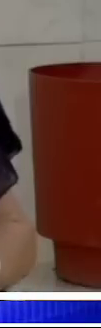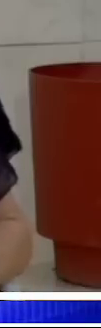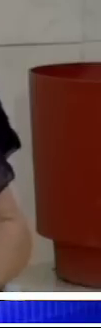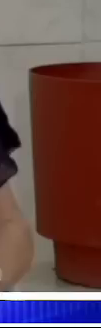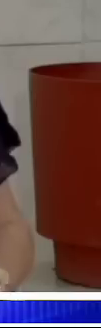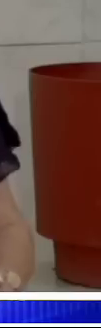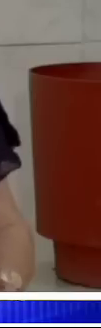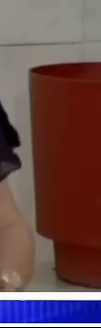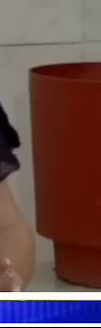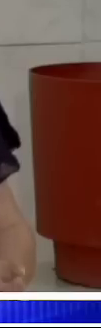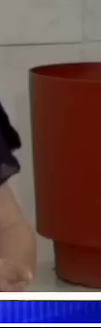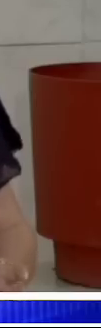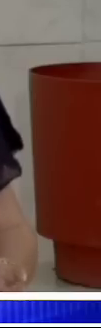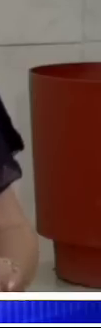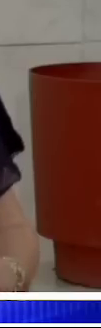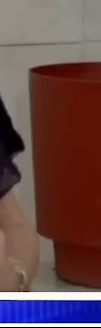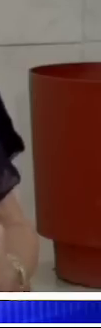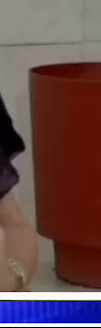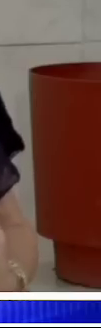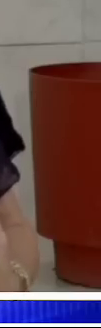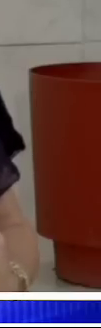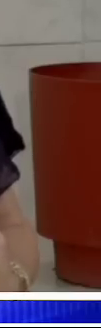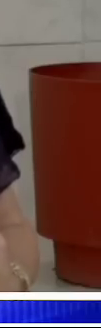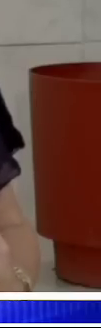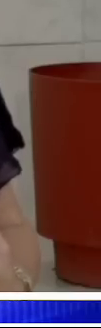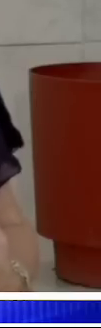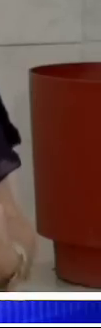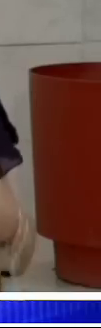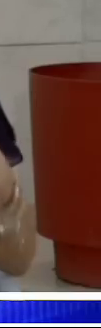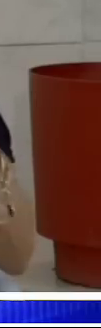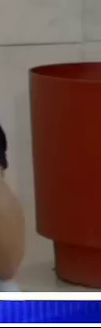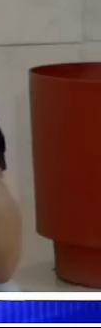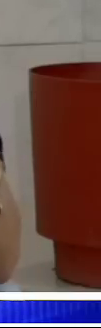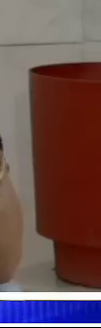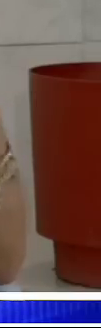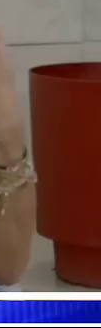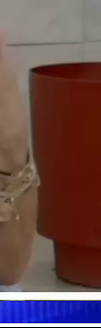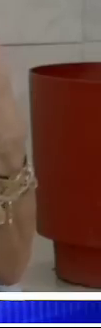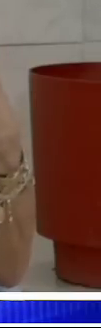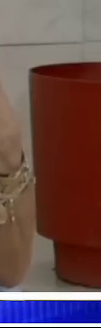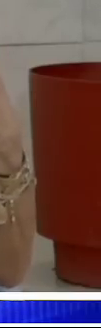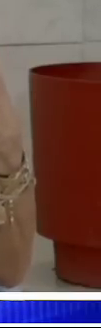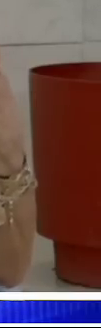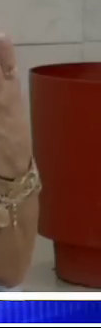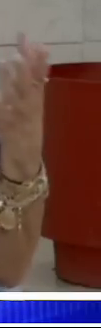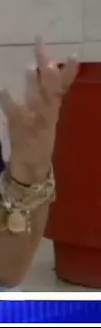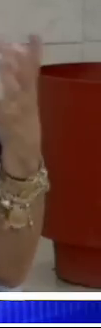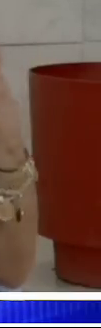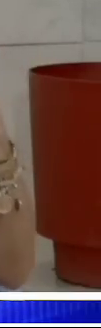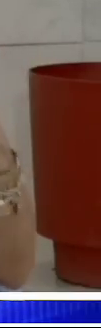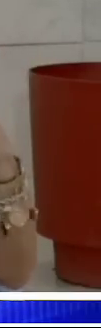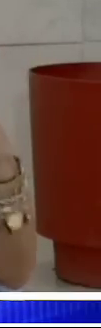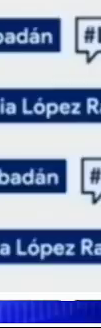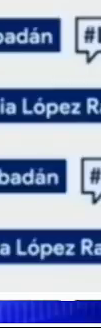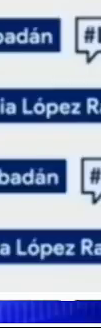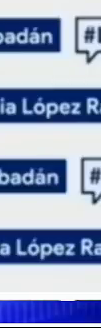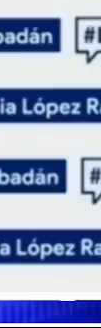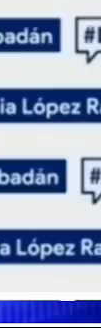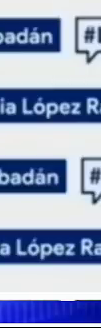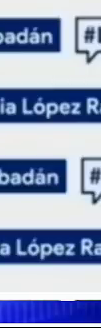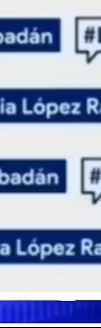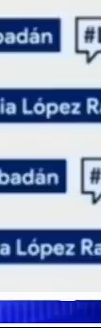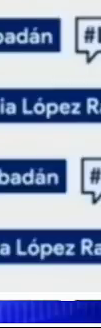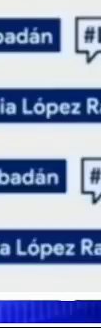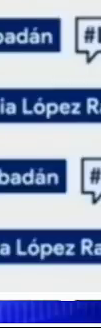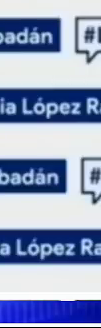como esto que es el mensaje del presidente López Obrador ahora en la oposición también que ya tienen todo muy bien amarrado como